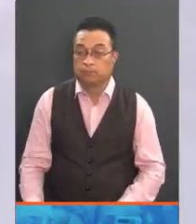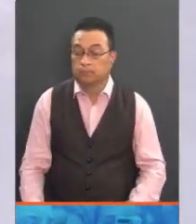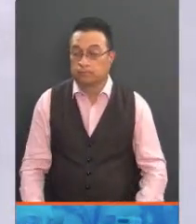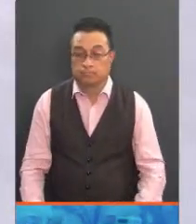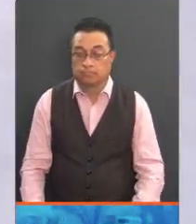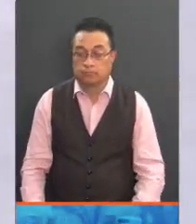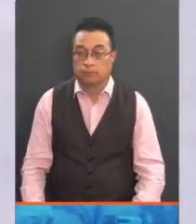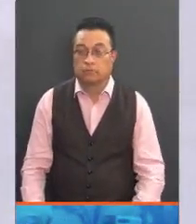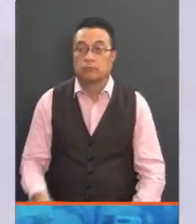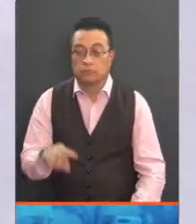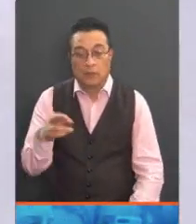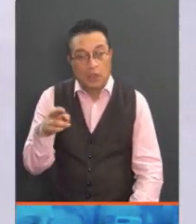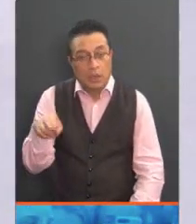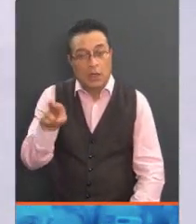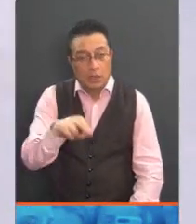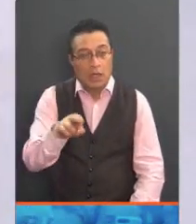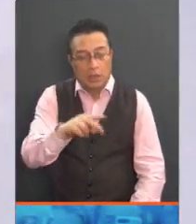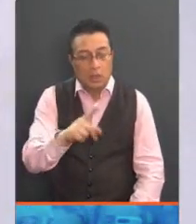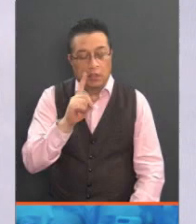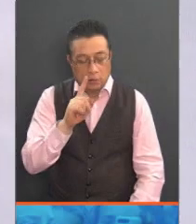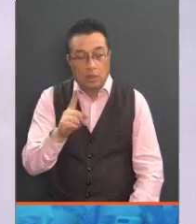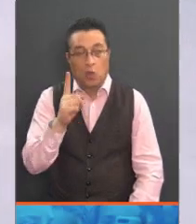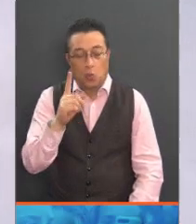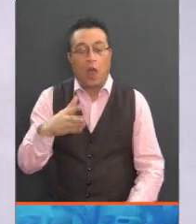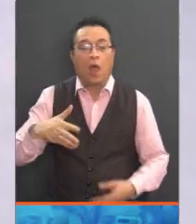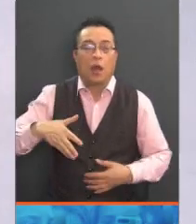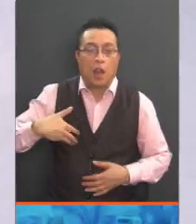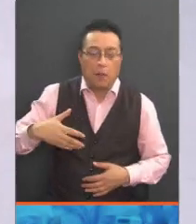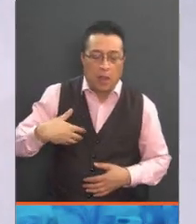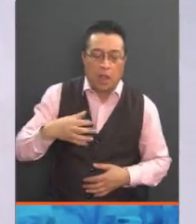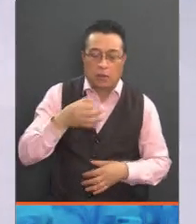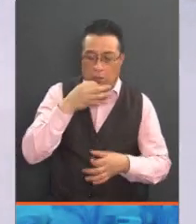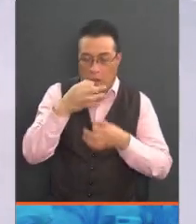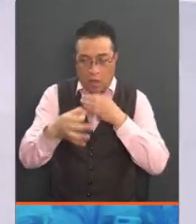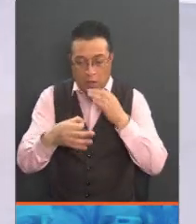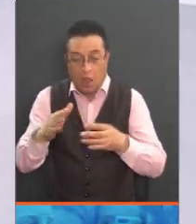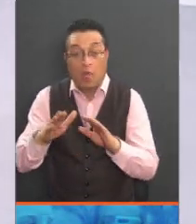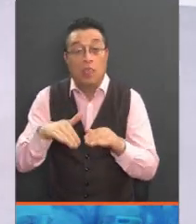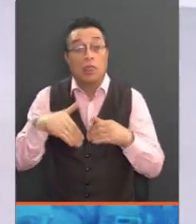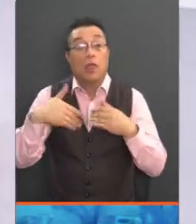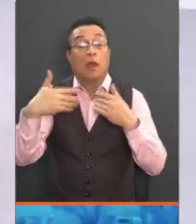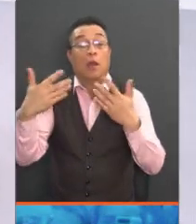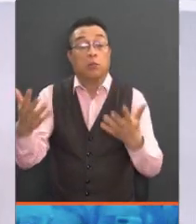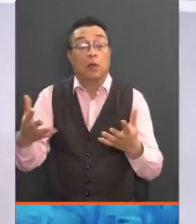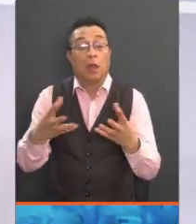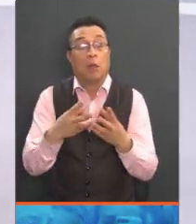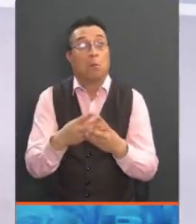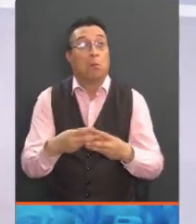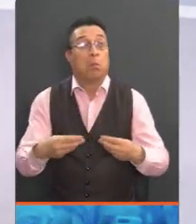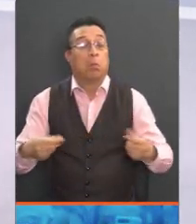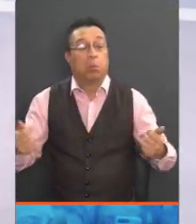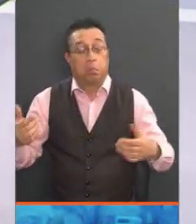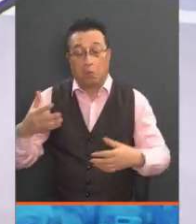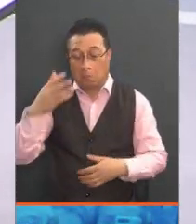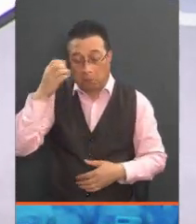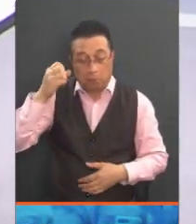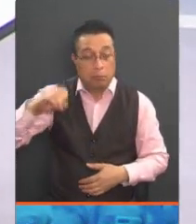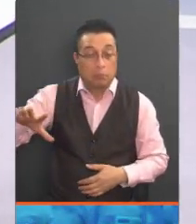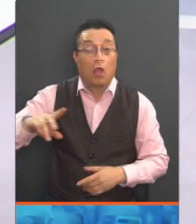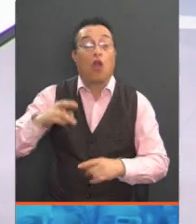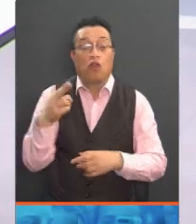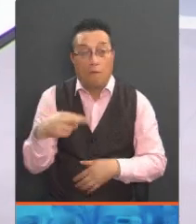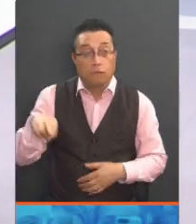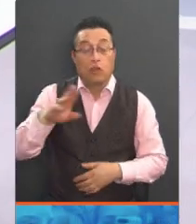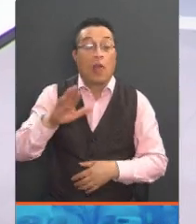Lo que suele ocurrir en muchas tragedias, hay un lamento, hay un clamor, pero luego hasta la otra tragedia y pasa un tiempo en que no vuelve a